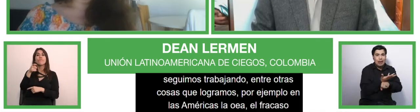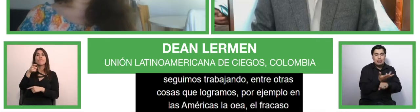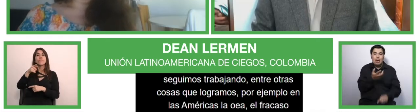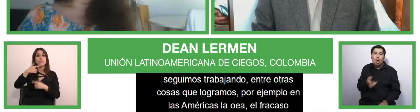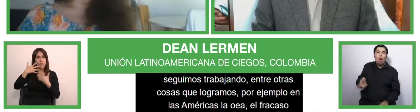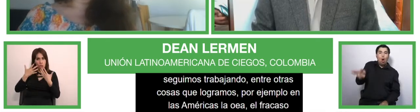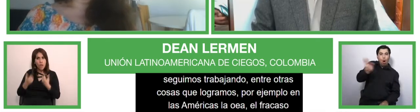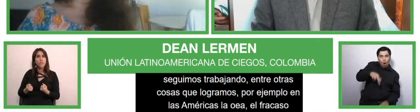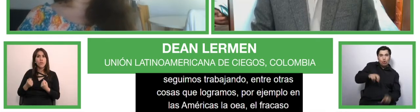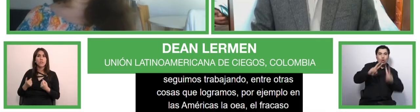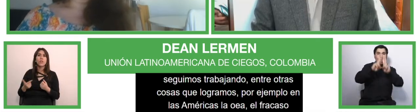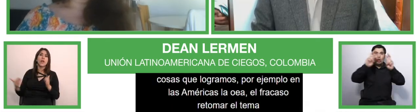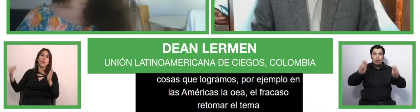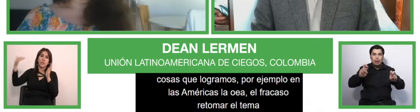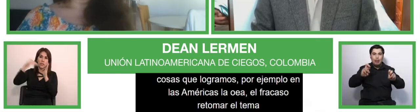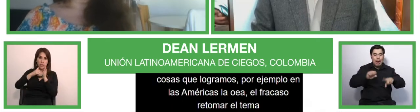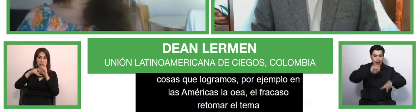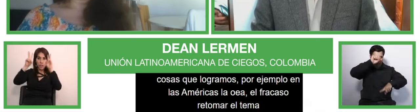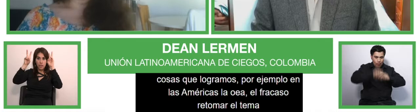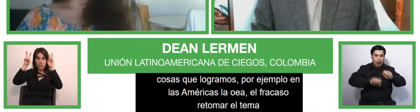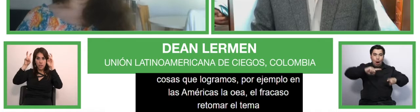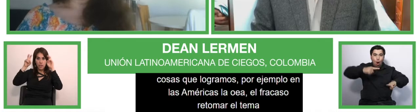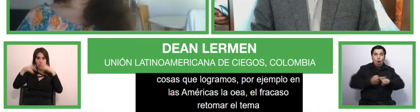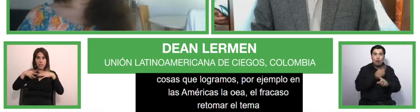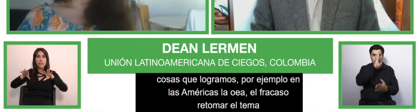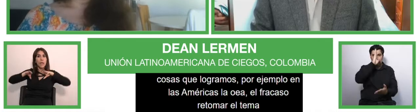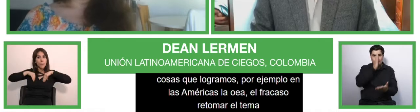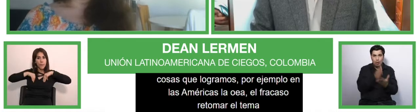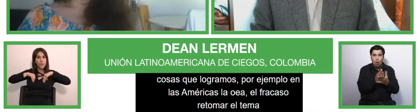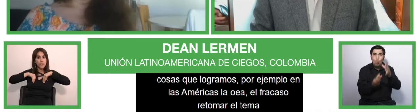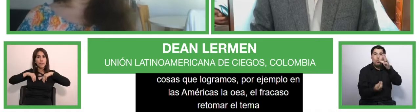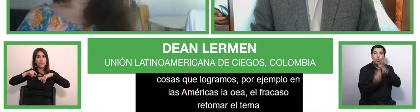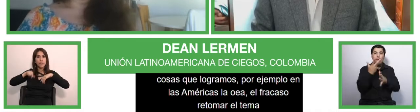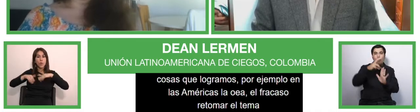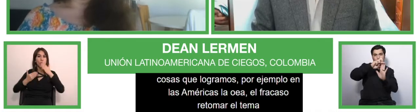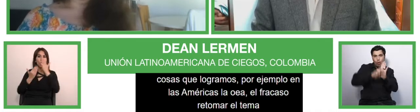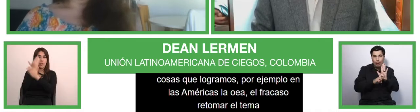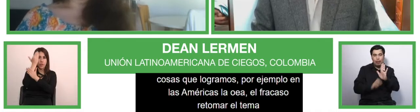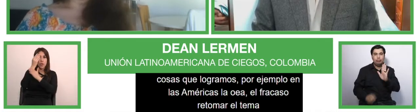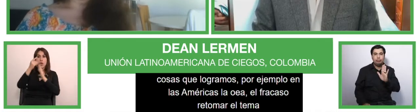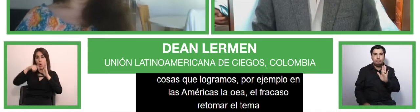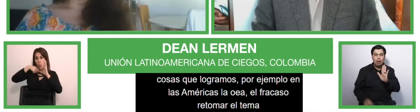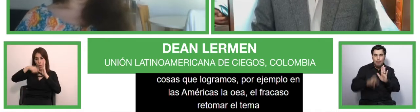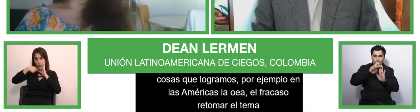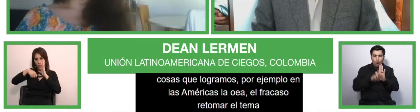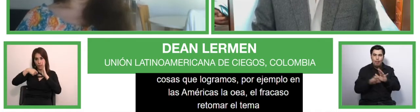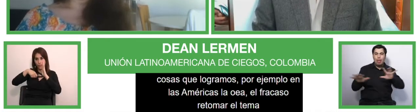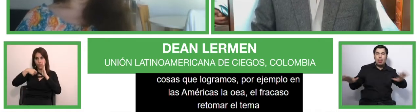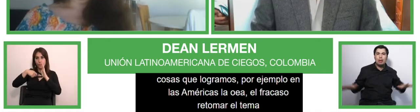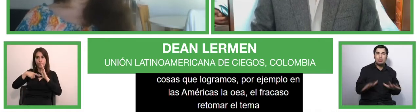un nuevo decenio con un nuevo programa de acción. ¿Qué fue lo interesante de este nuevo programa de acción